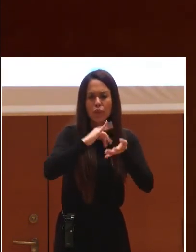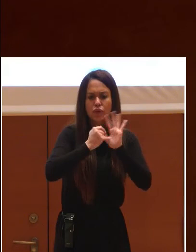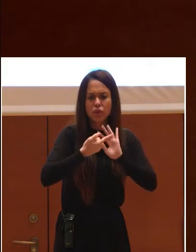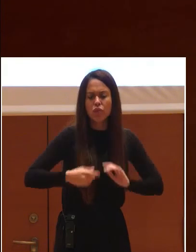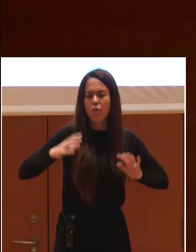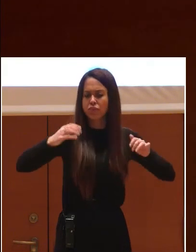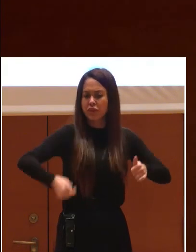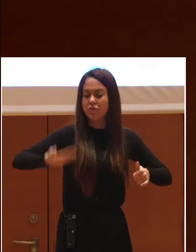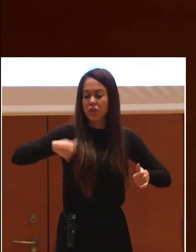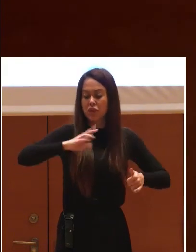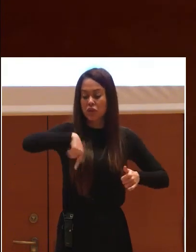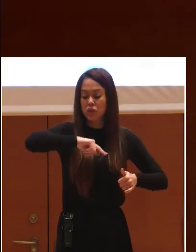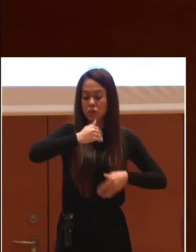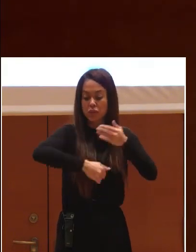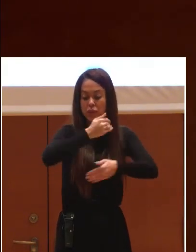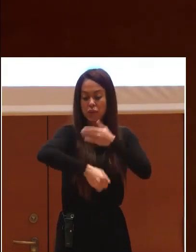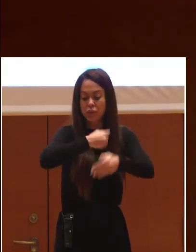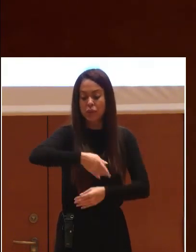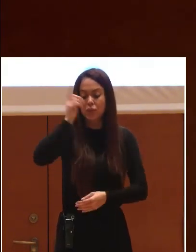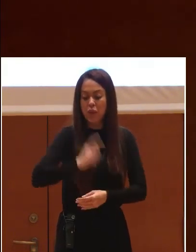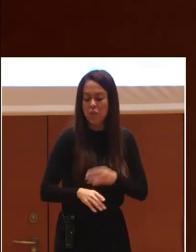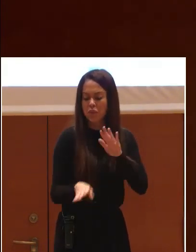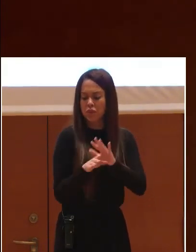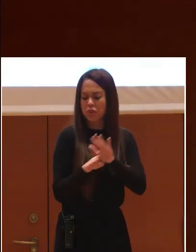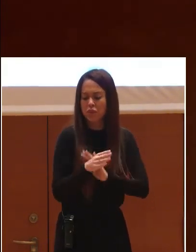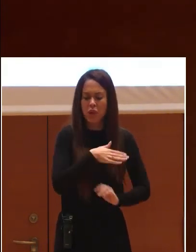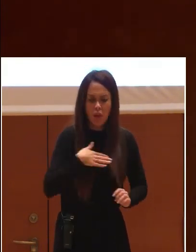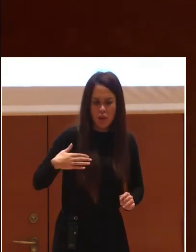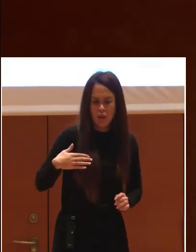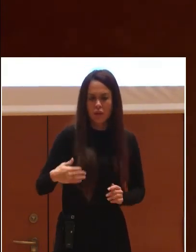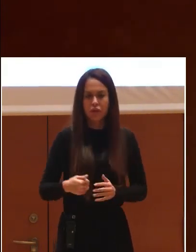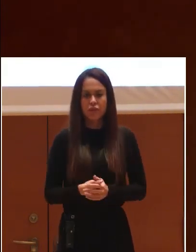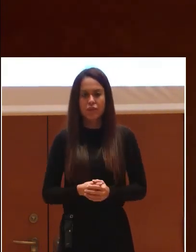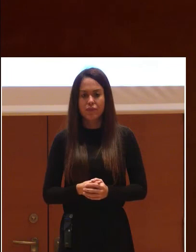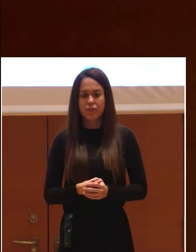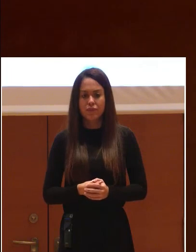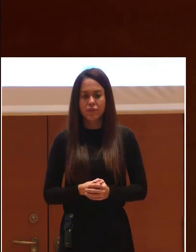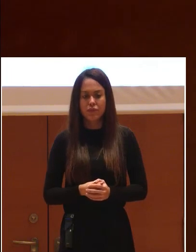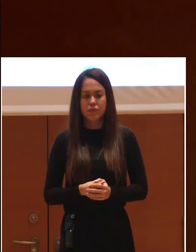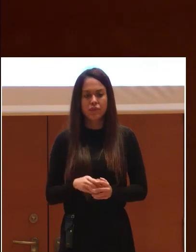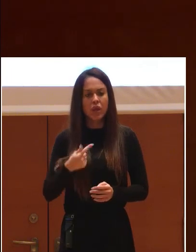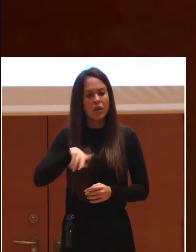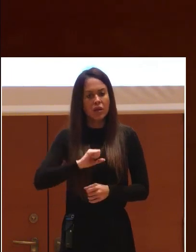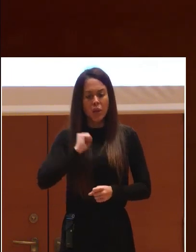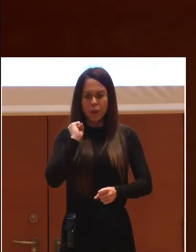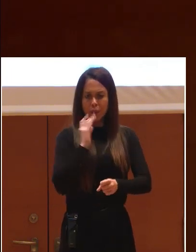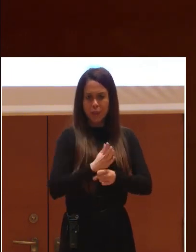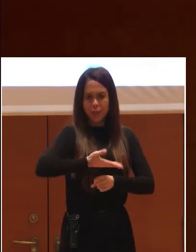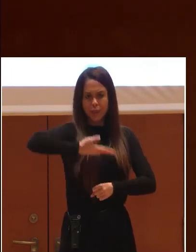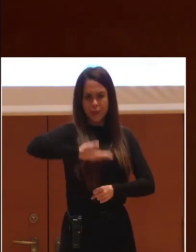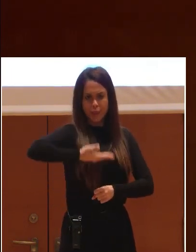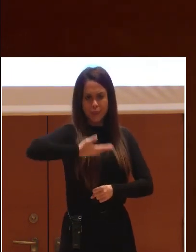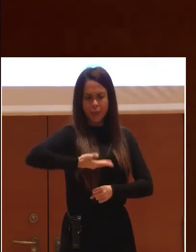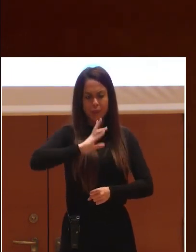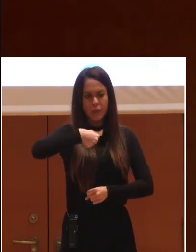en Vitoria dimos inicio pistoletazo de salida a los proyectos red morada y espero que también